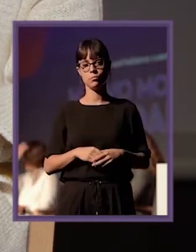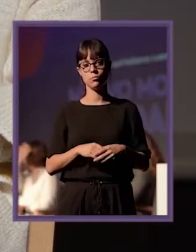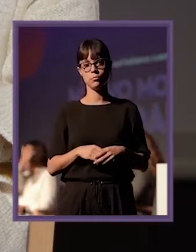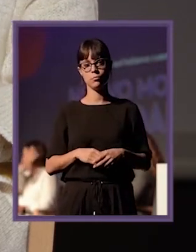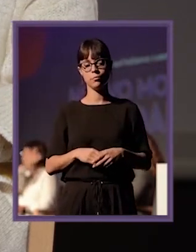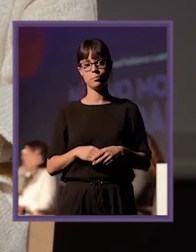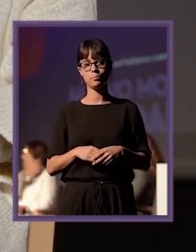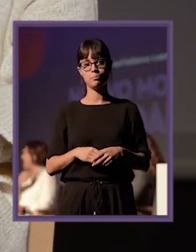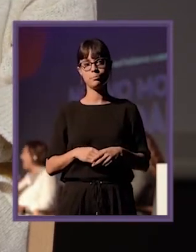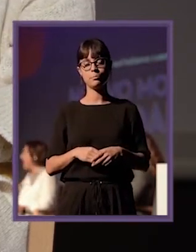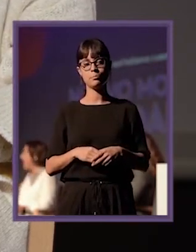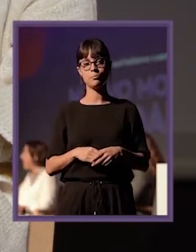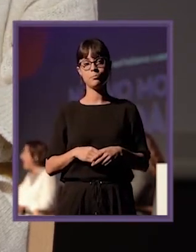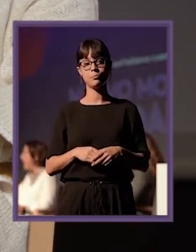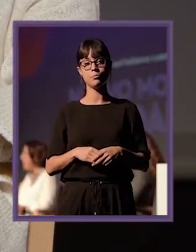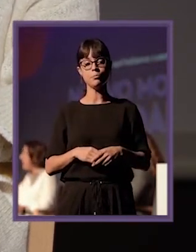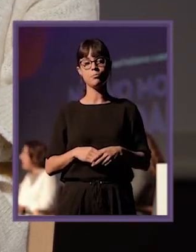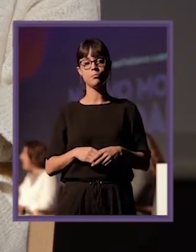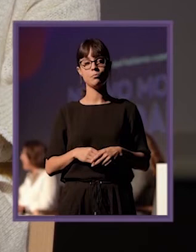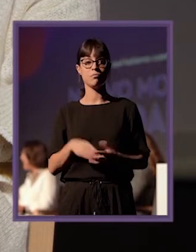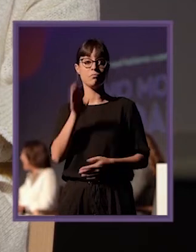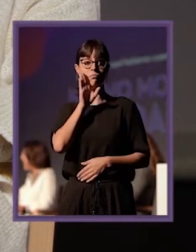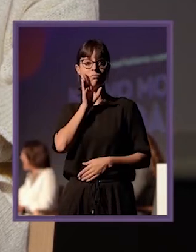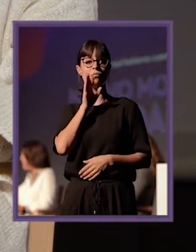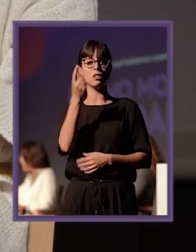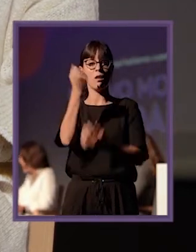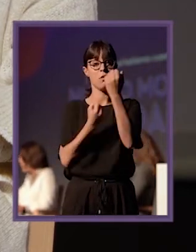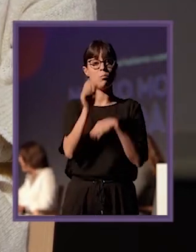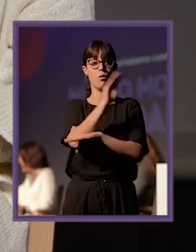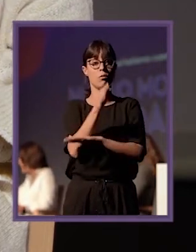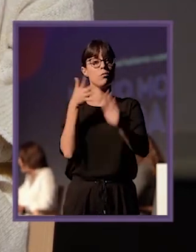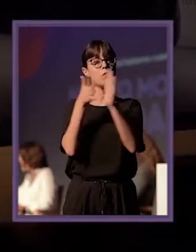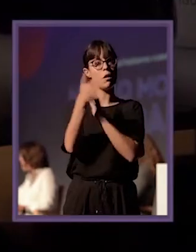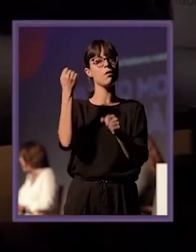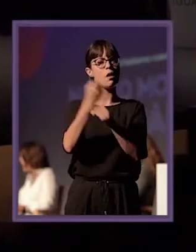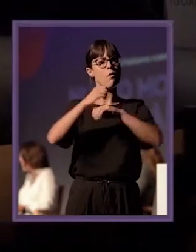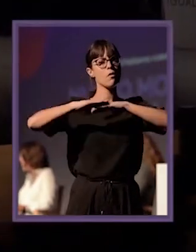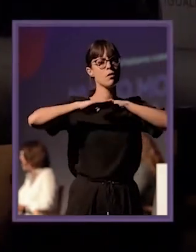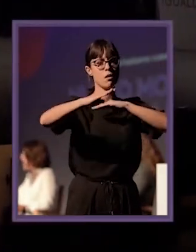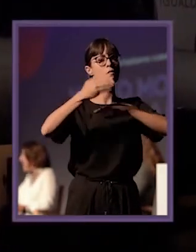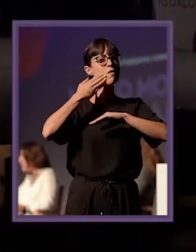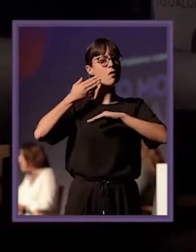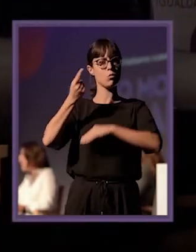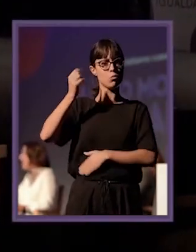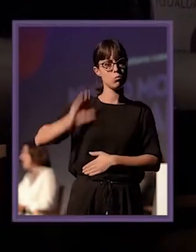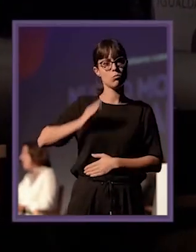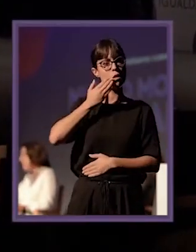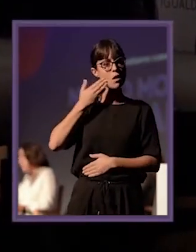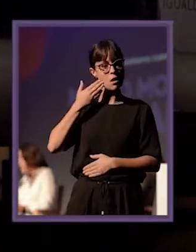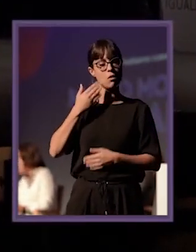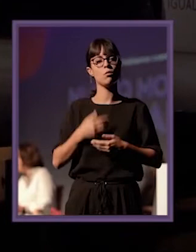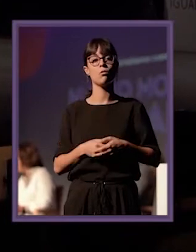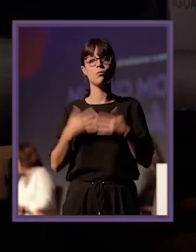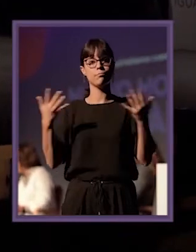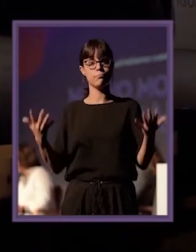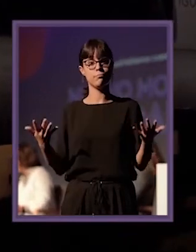economía capaz, como bien decían, de crear empleo estable, remunerado, dignamente remunerado. Y eso